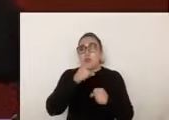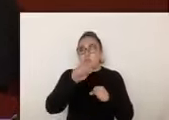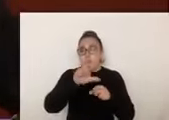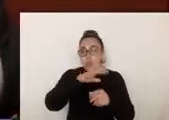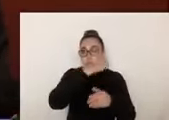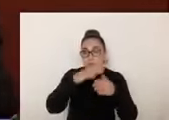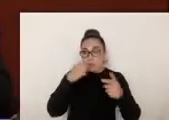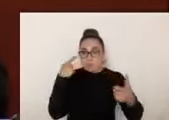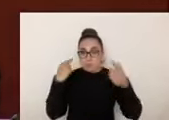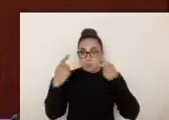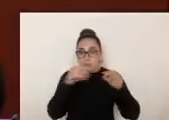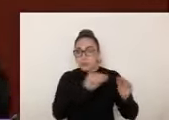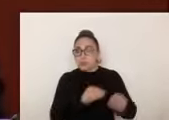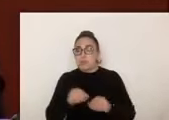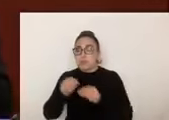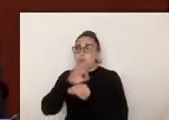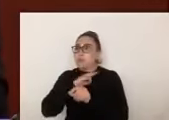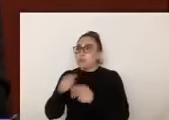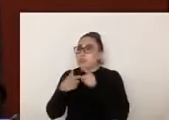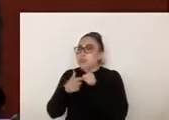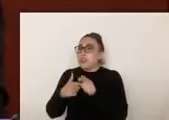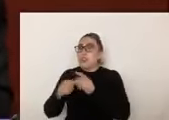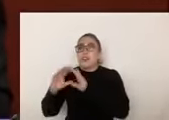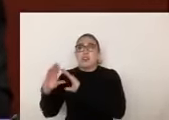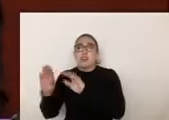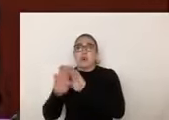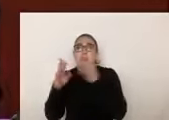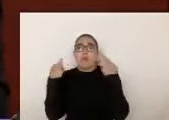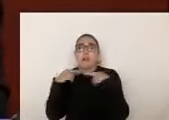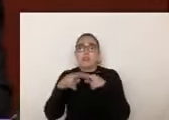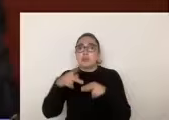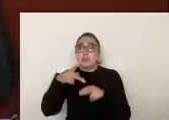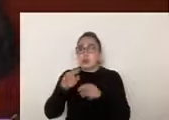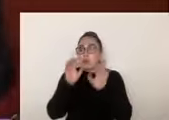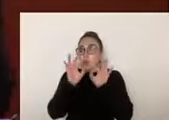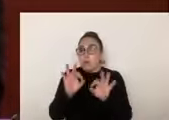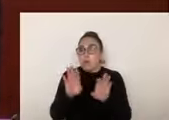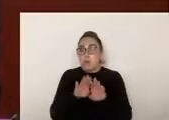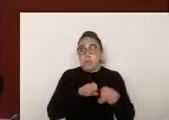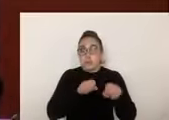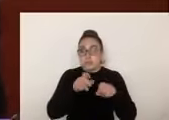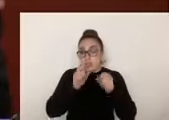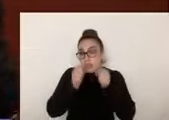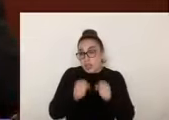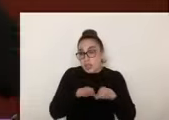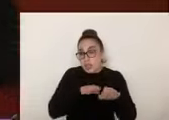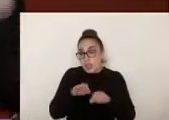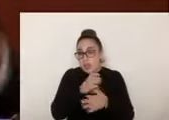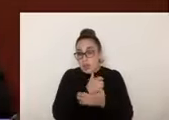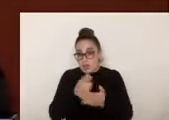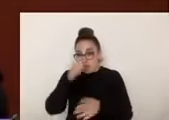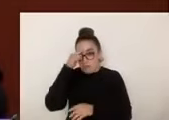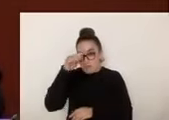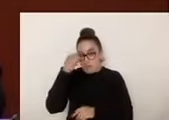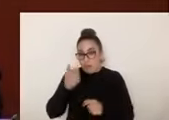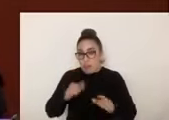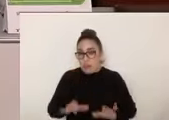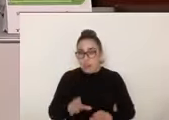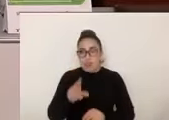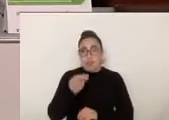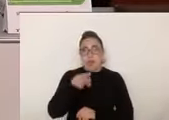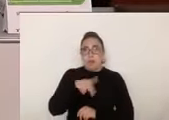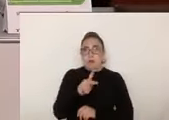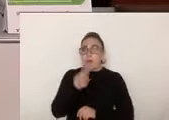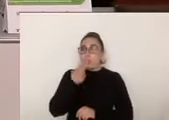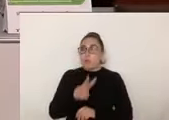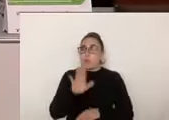sobrenatural y en lo metafísico y a lo mejor en la idea del bien y el mal parece que tendrían. A lo mejor uno está ahí para exterminar, ¿no?, el ser humano con invocaciones a Satán, pero lo más normal